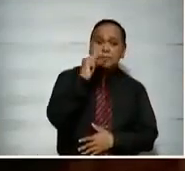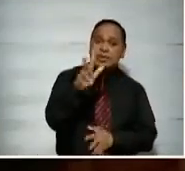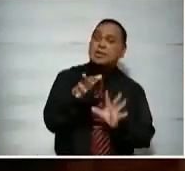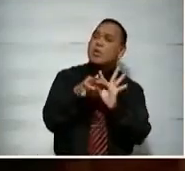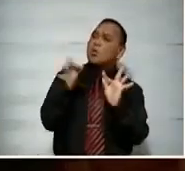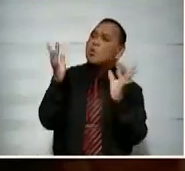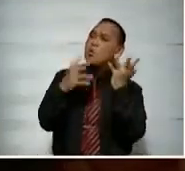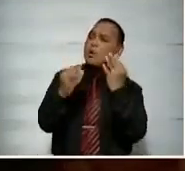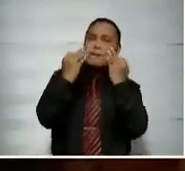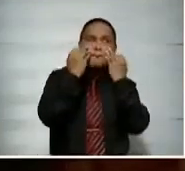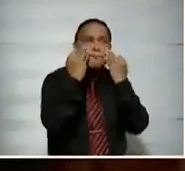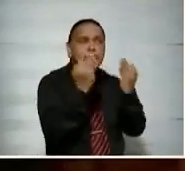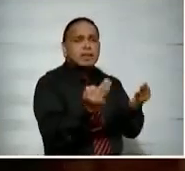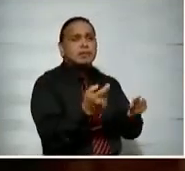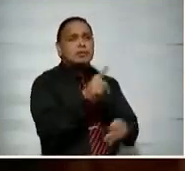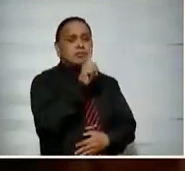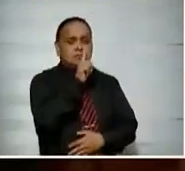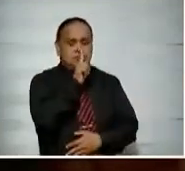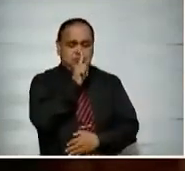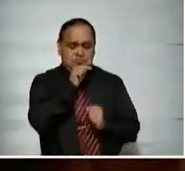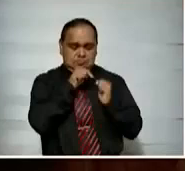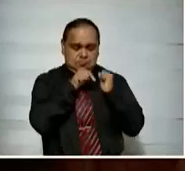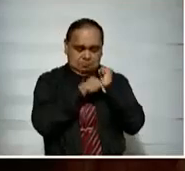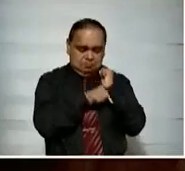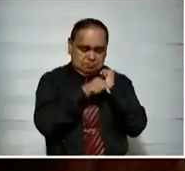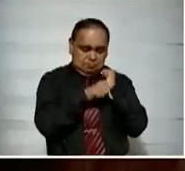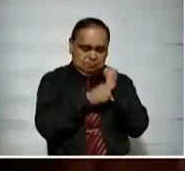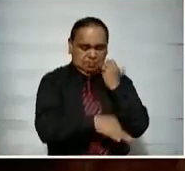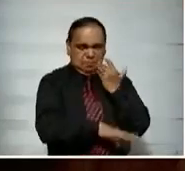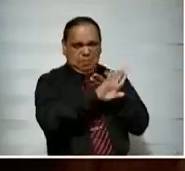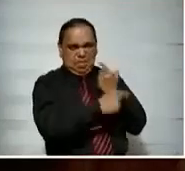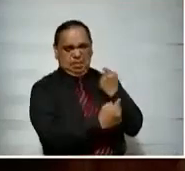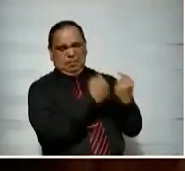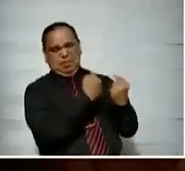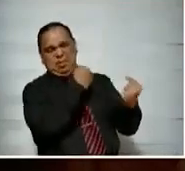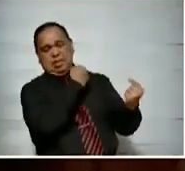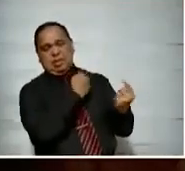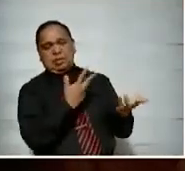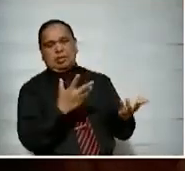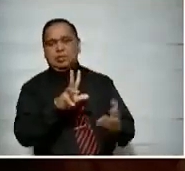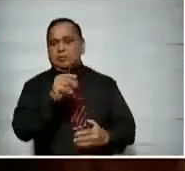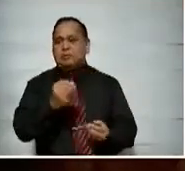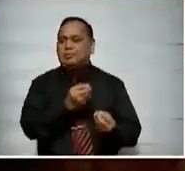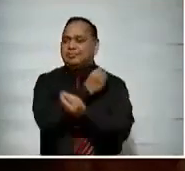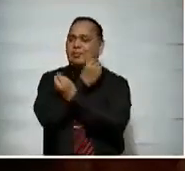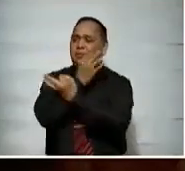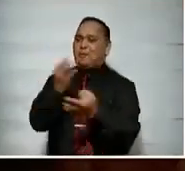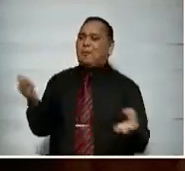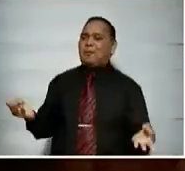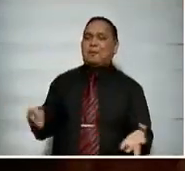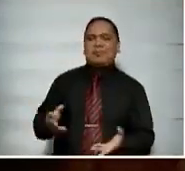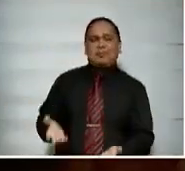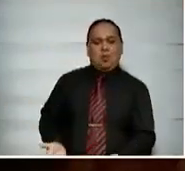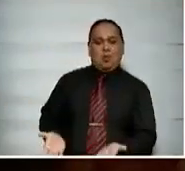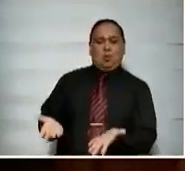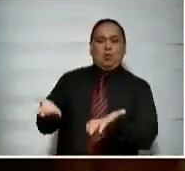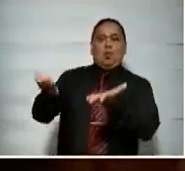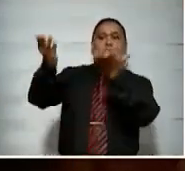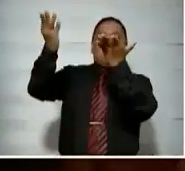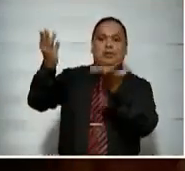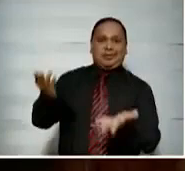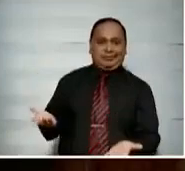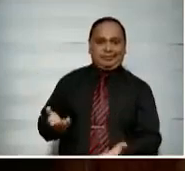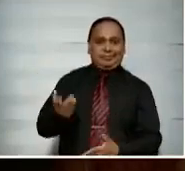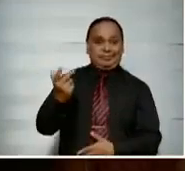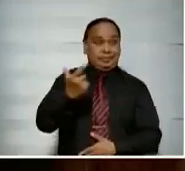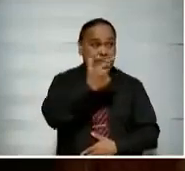están ellos en el silencio, nomás te pegan y te pegan. No, no me pegan, me fortalecen, me están dando una publicidad que yo no podría pagarles, ¿eh? Porque ustedes